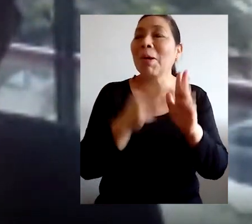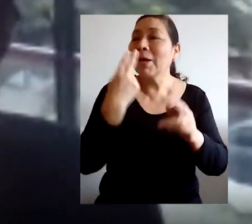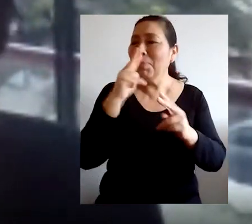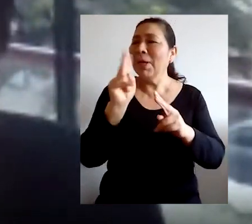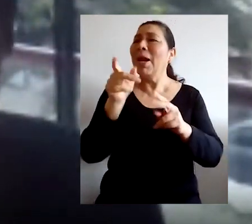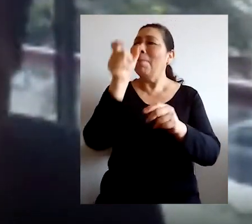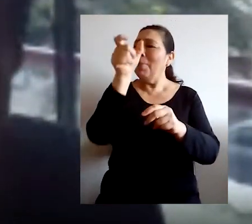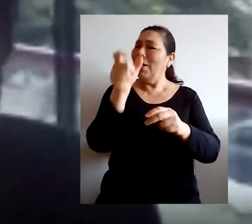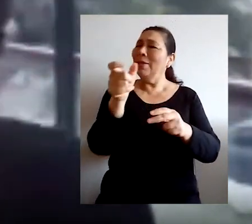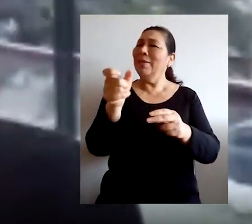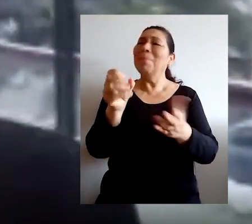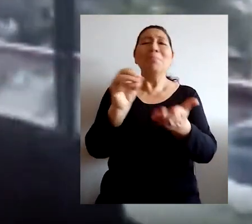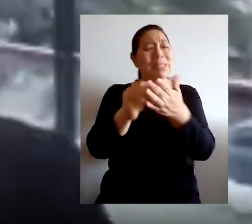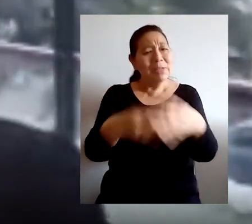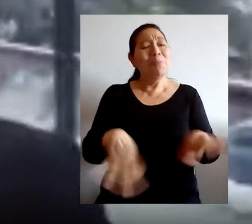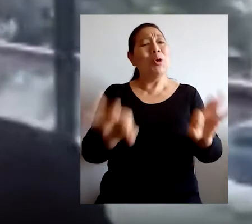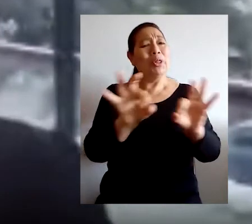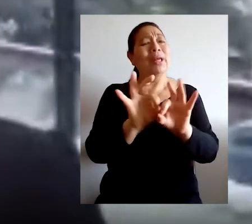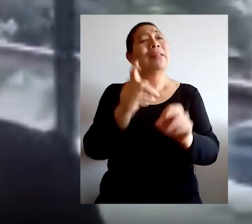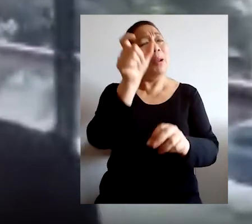humano. Finalmente,